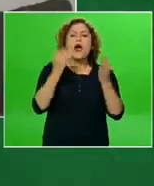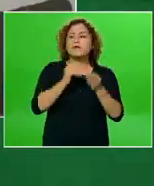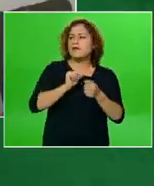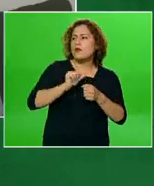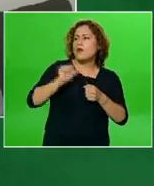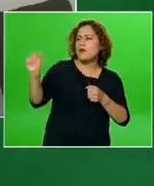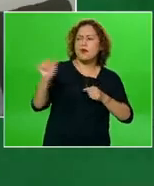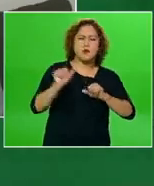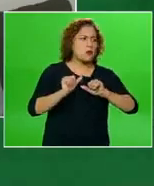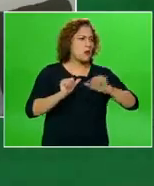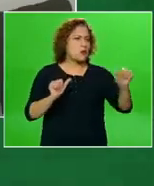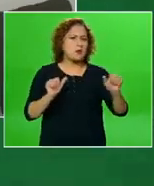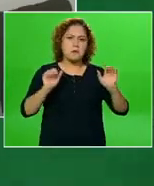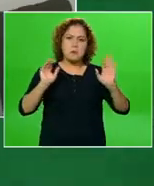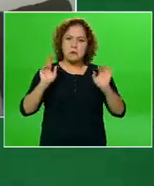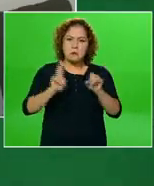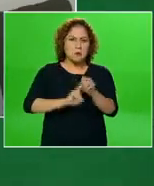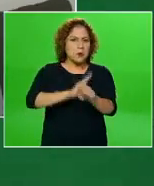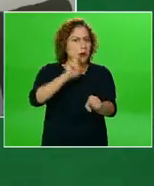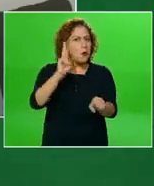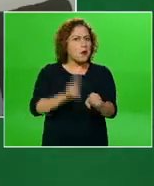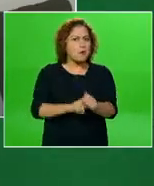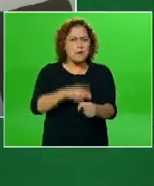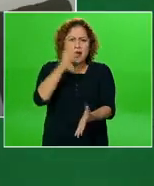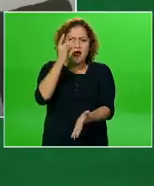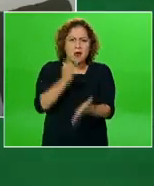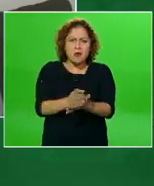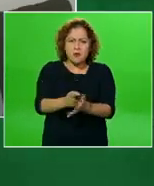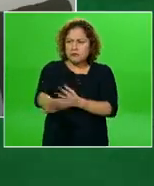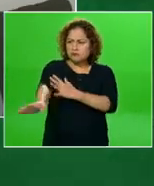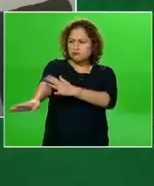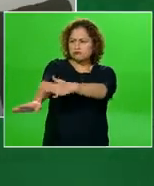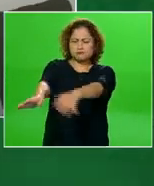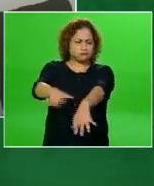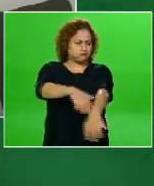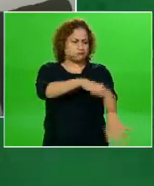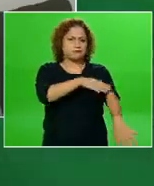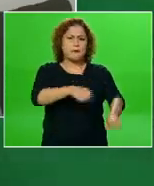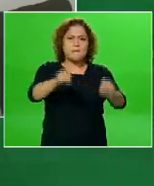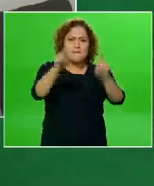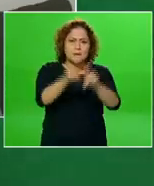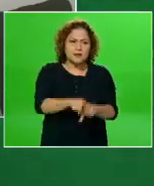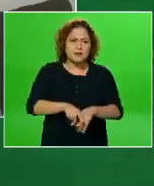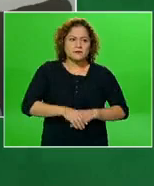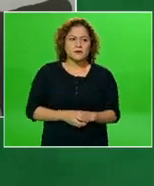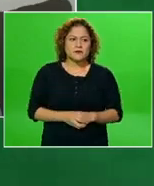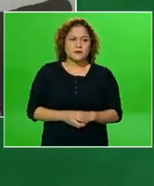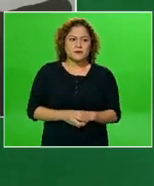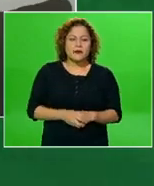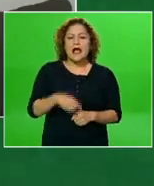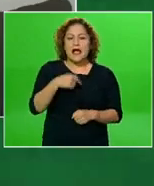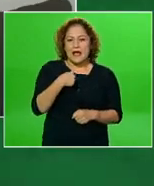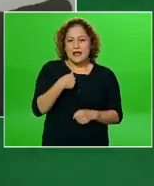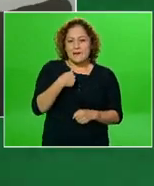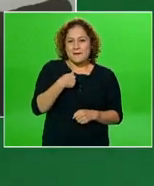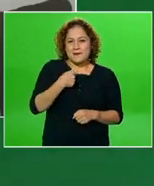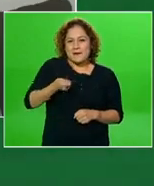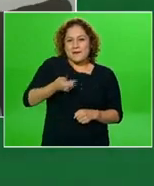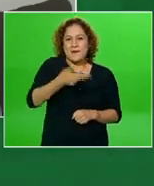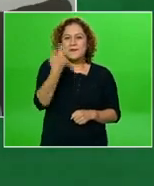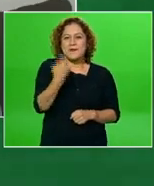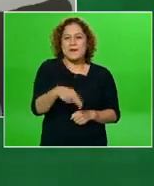estirar y poder hacerlo y no necesitamos mucho entrevistarlo sobre bocadillos de ejercicio dos